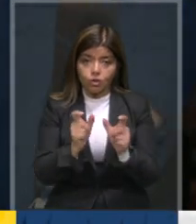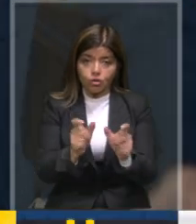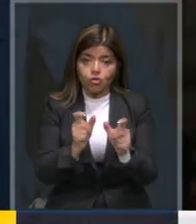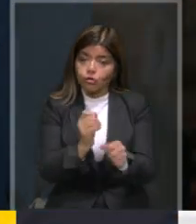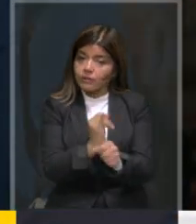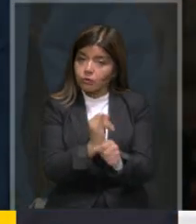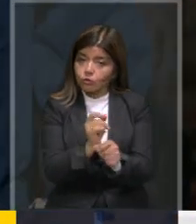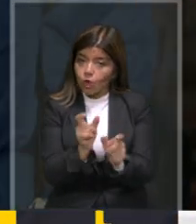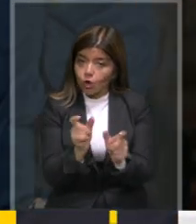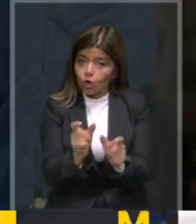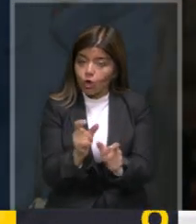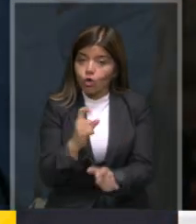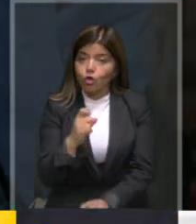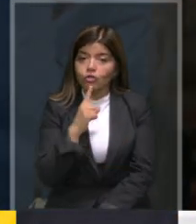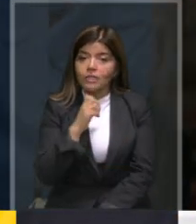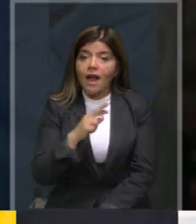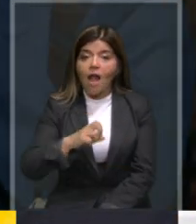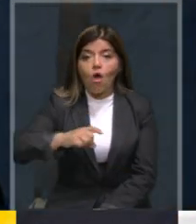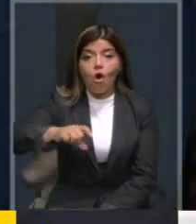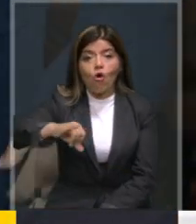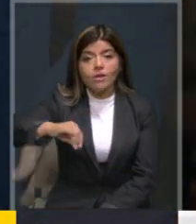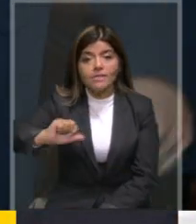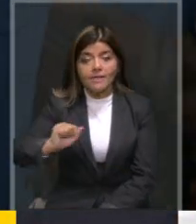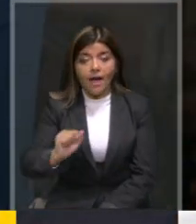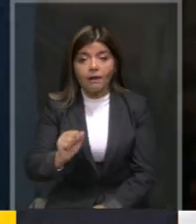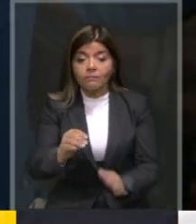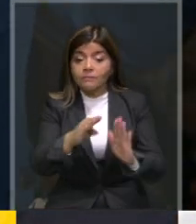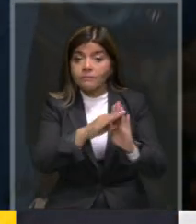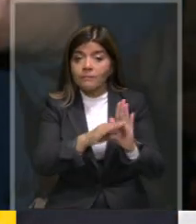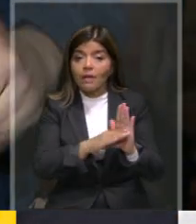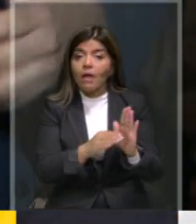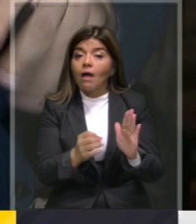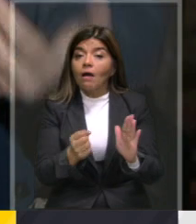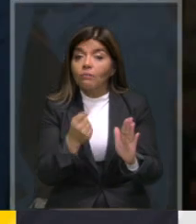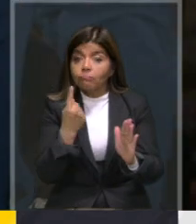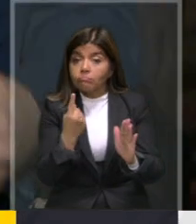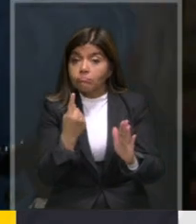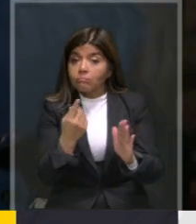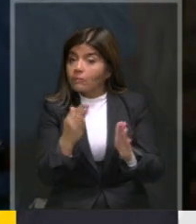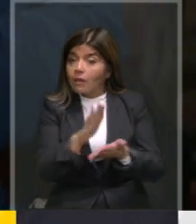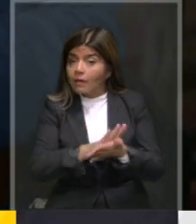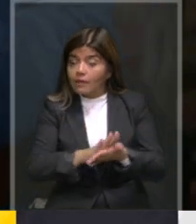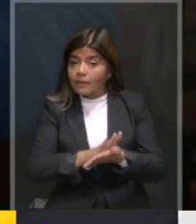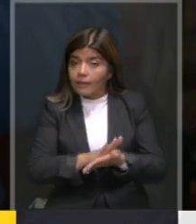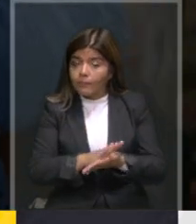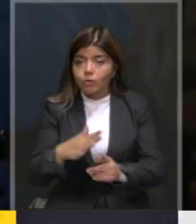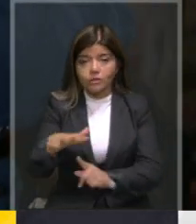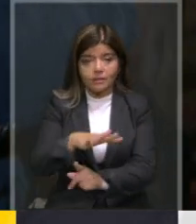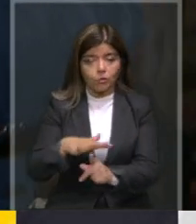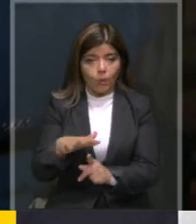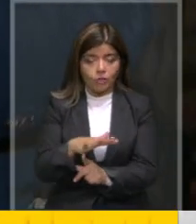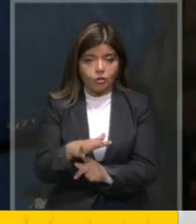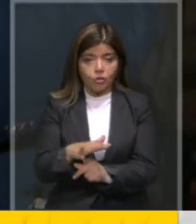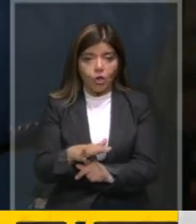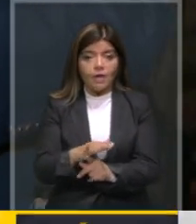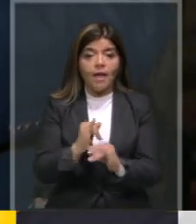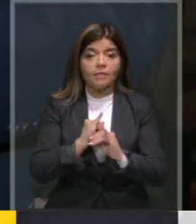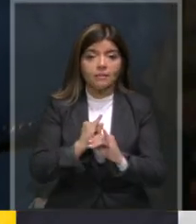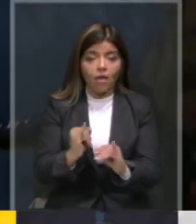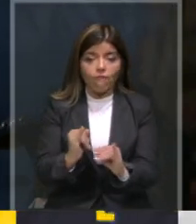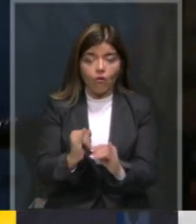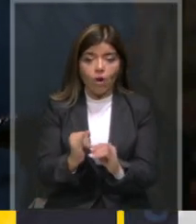implicaba otros puntos aparte de los que tú ya has señalado por ejemplo habían situaciones en donde se daba cuenta también de